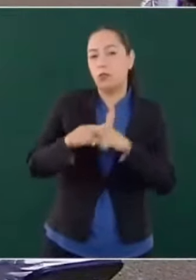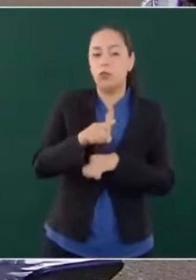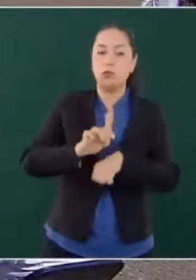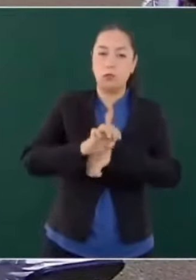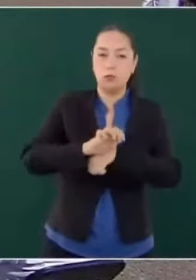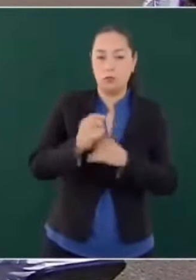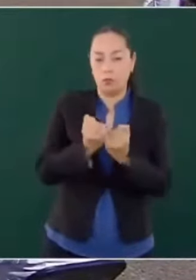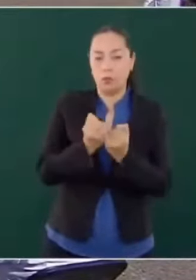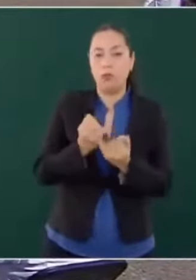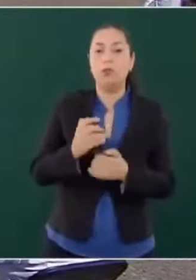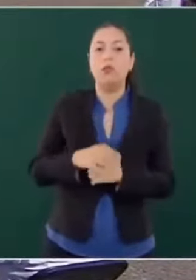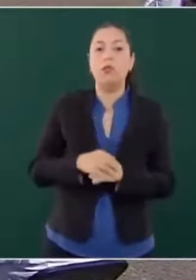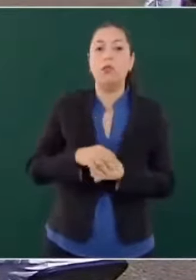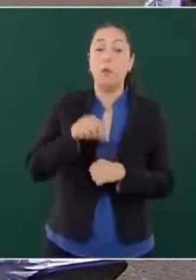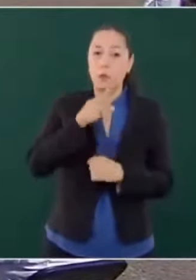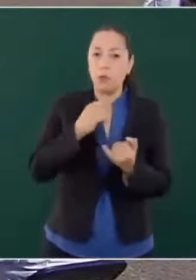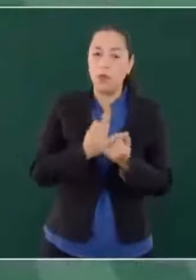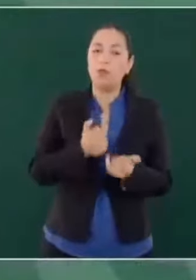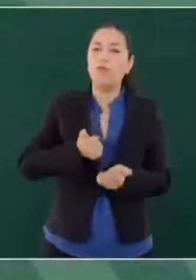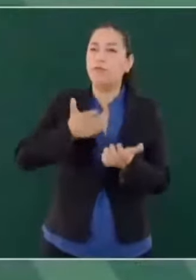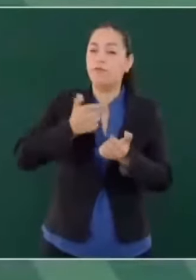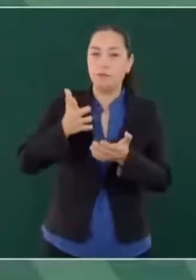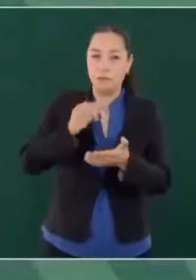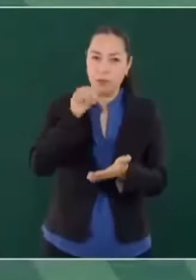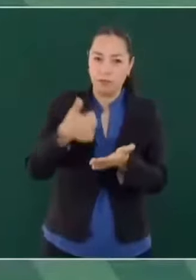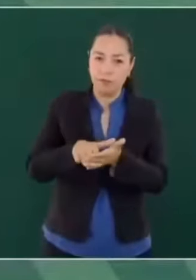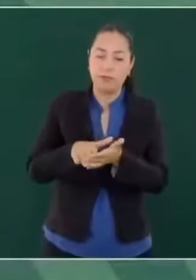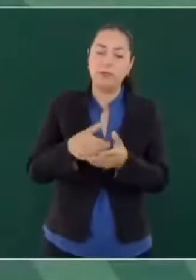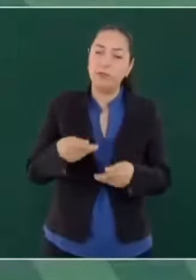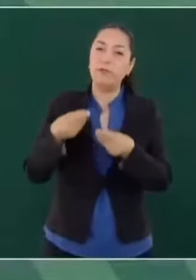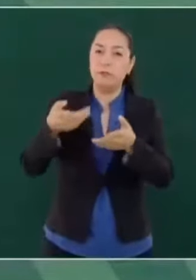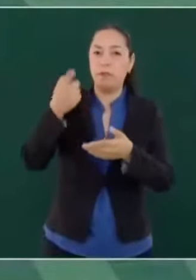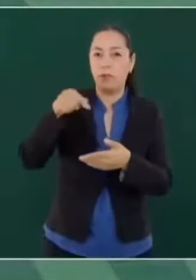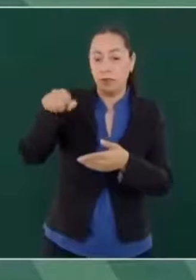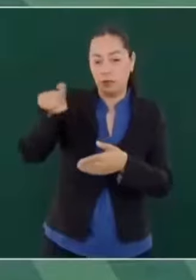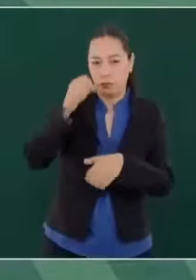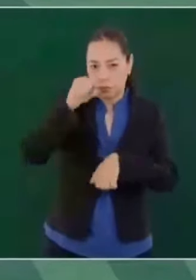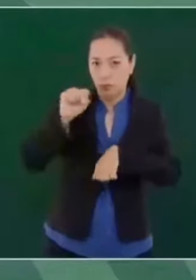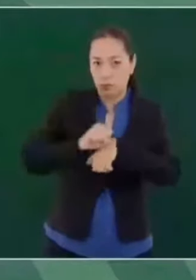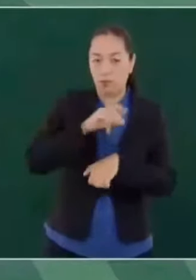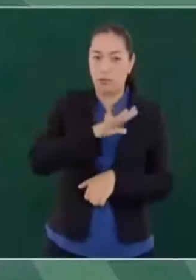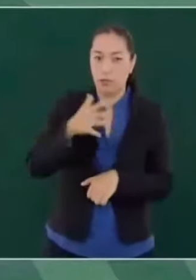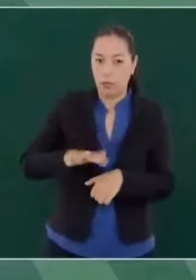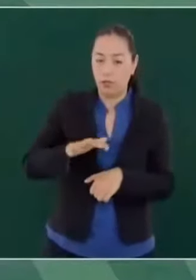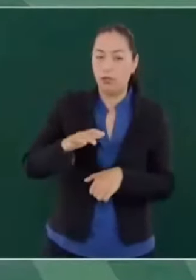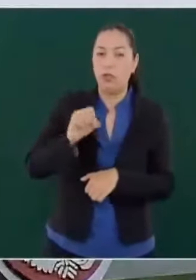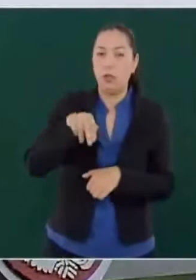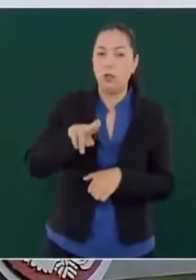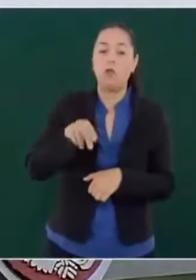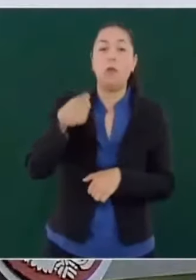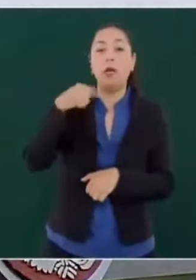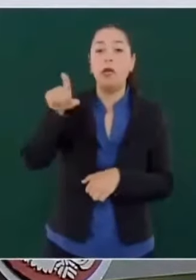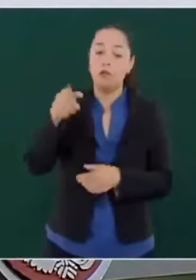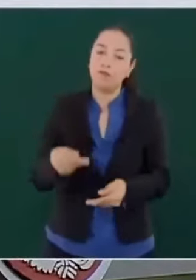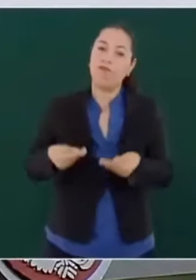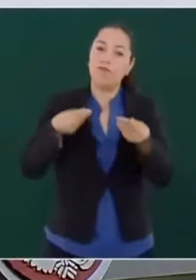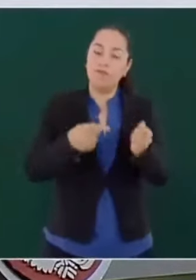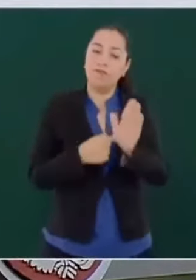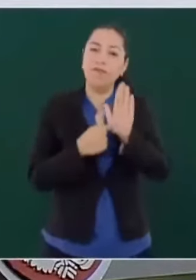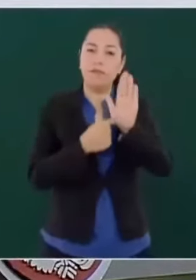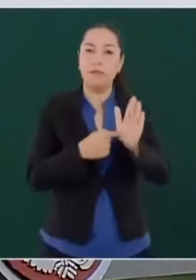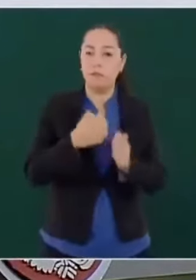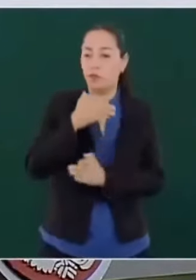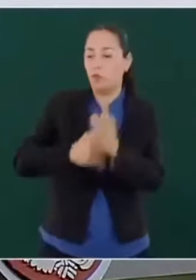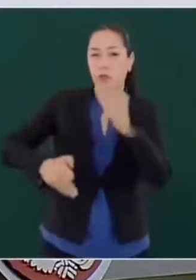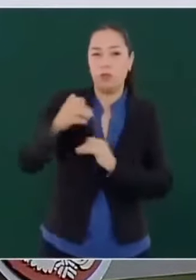Y vamos a enviar una carta al secretario general de las Naciones Unidas para que se presente ante toda la membresía de las